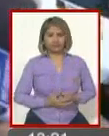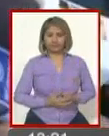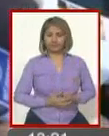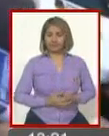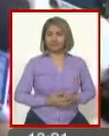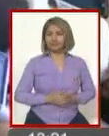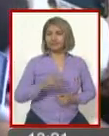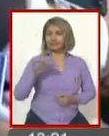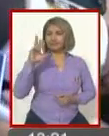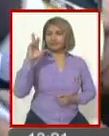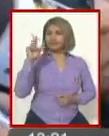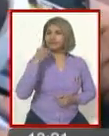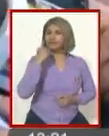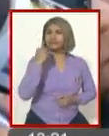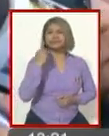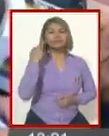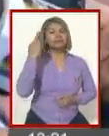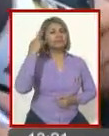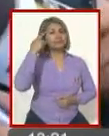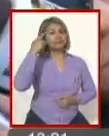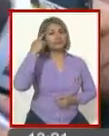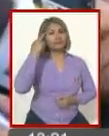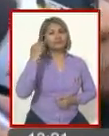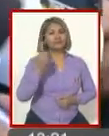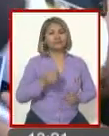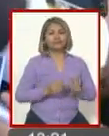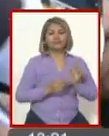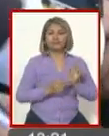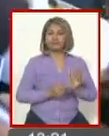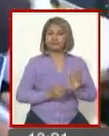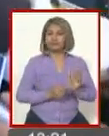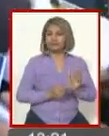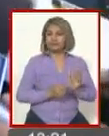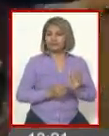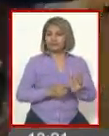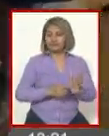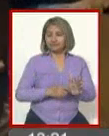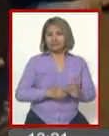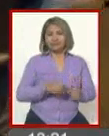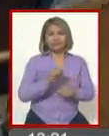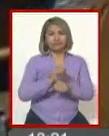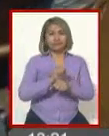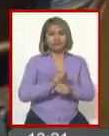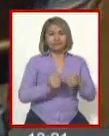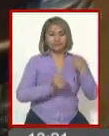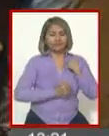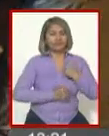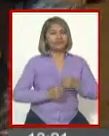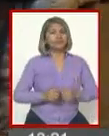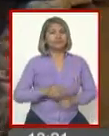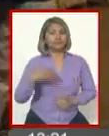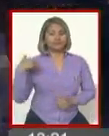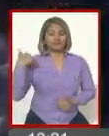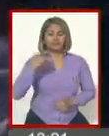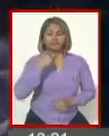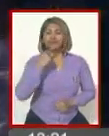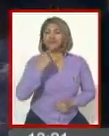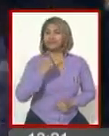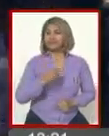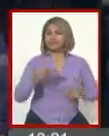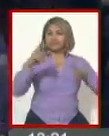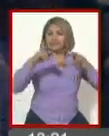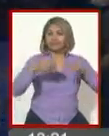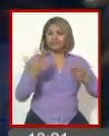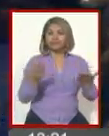No por eso vamos a denostar el trabajo de las Fuerzas Armadas de ninguna manera. De la misma manera, el comandante general de la policía aseguró